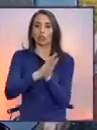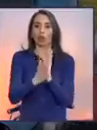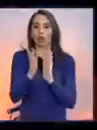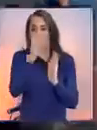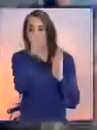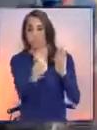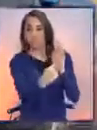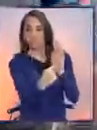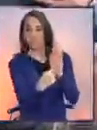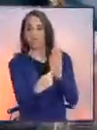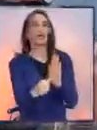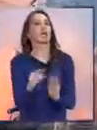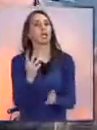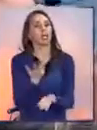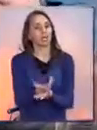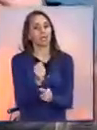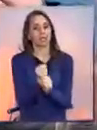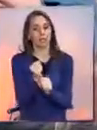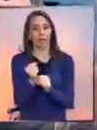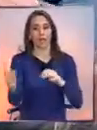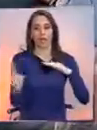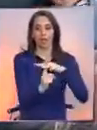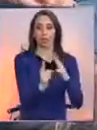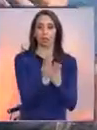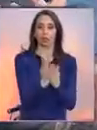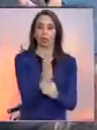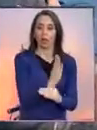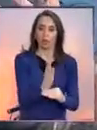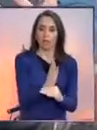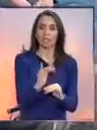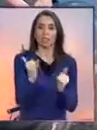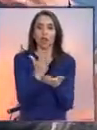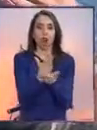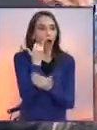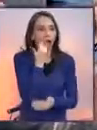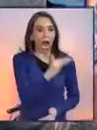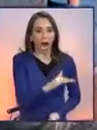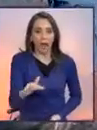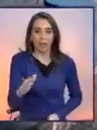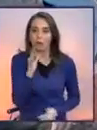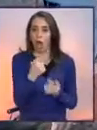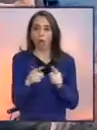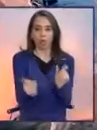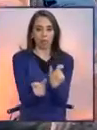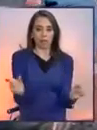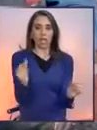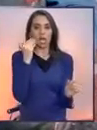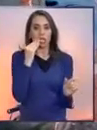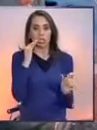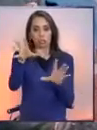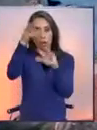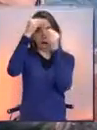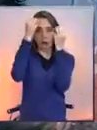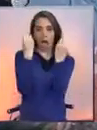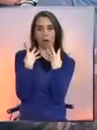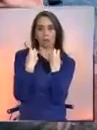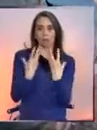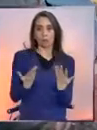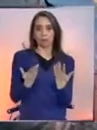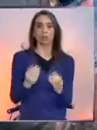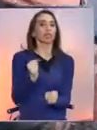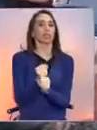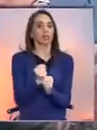respetar. Tenemos que trabajar en incluirlo. En los colegios básicos, los jardines infantiles, ya no hay diferencia. Los niños nos están dando una lección en ese tema. Yo voy a